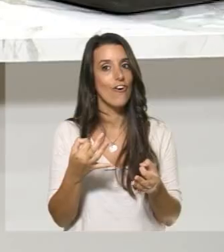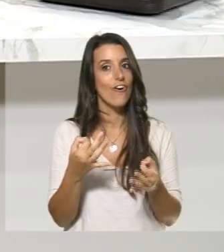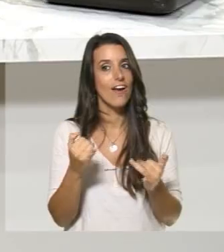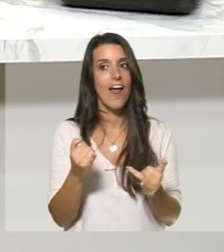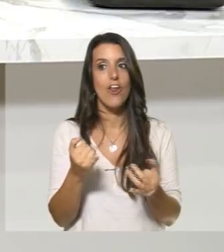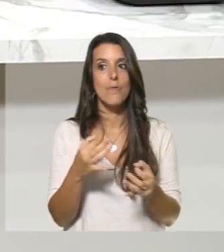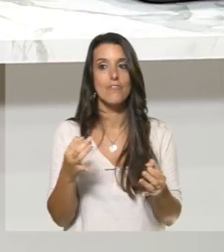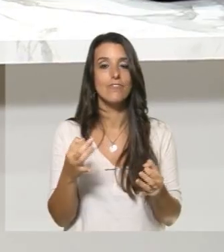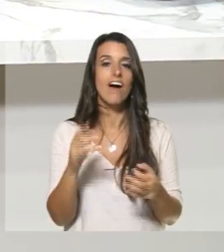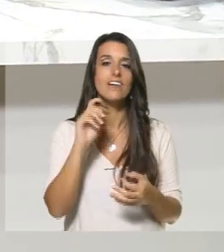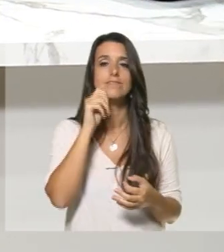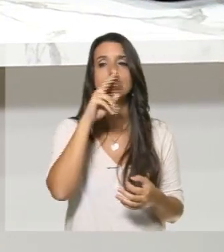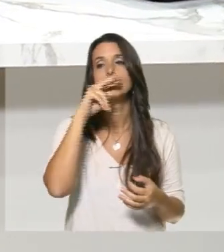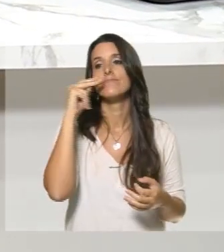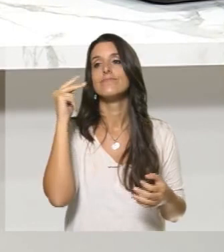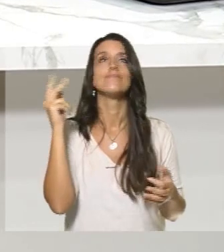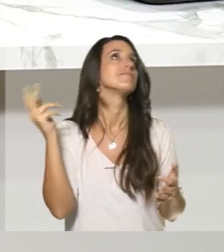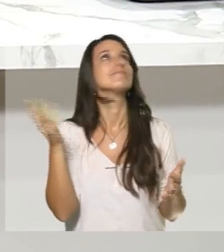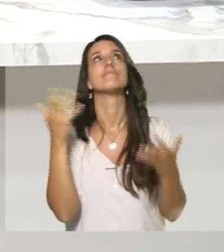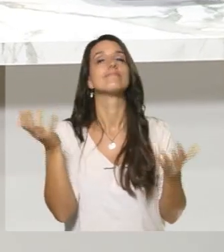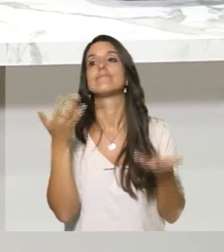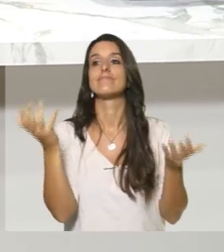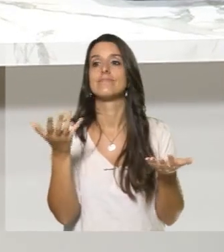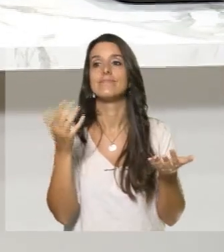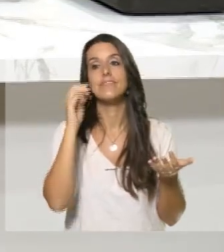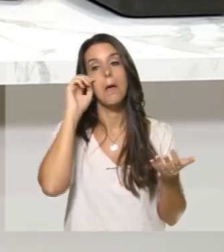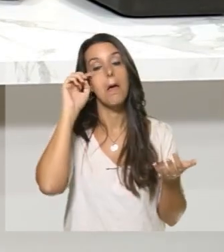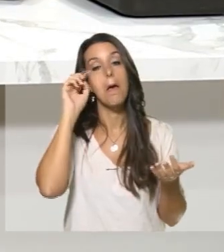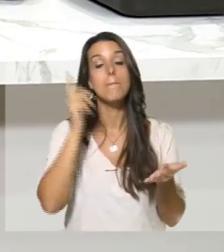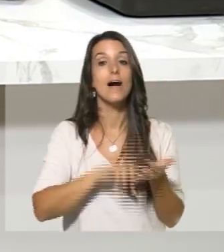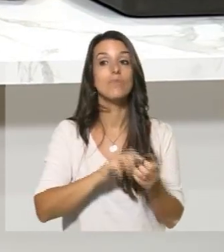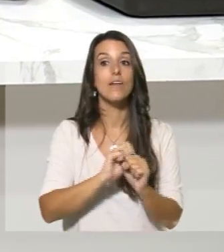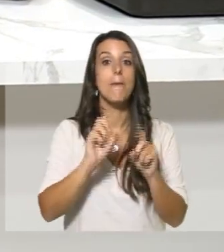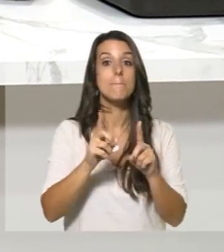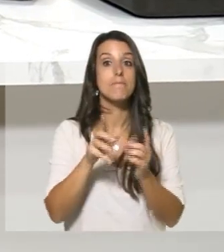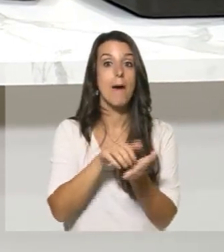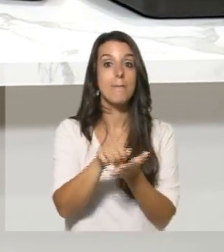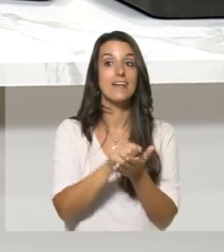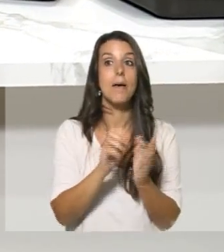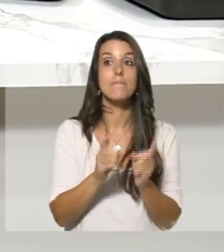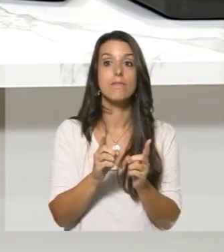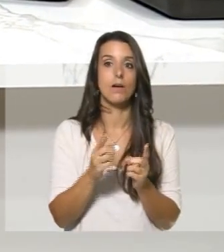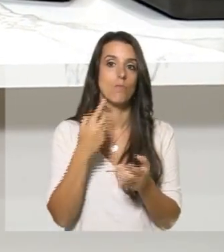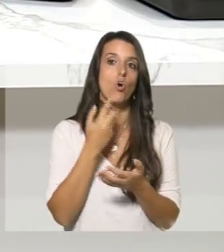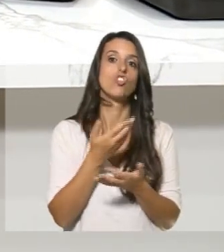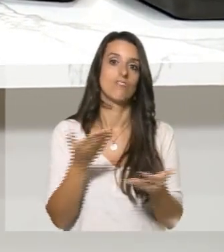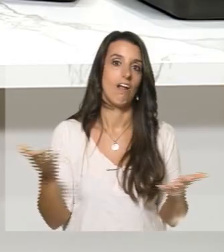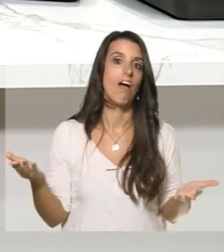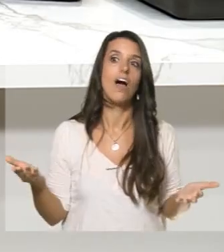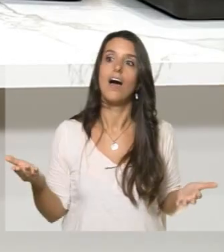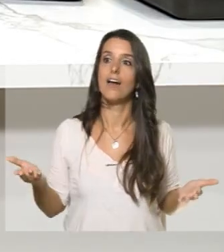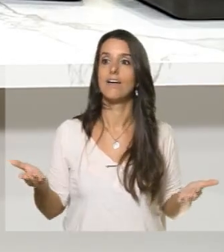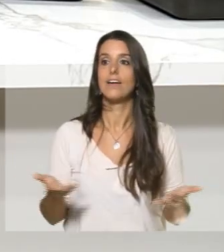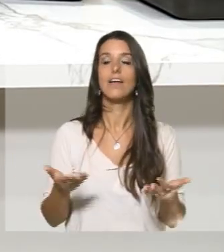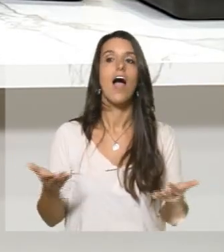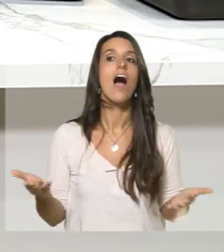ideal. Rendidora. Ay, muy qué rendidora. Qué rico. Además pueden hacer con la misma masa. No, y además la presentación ni que hablar. Bien. Bueno, es